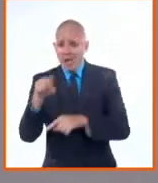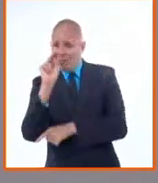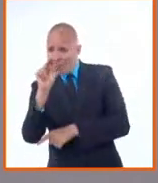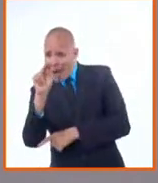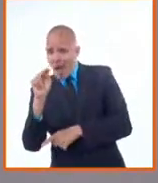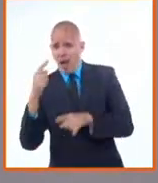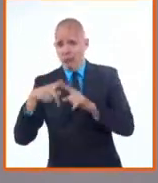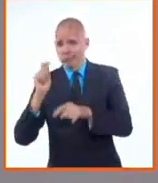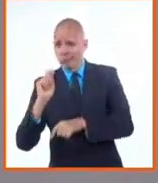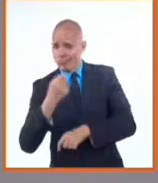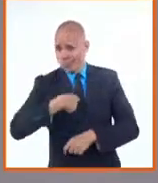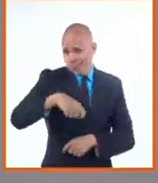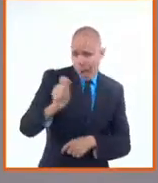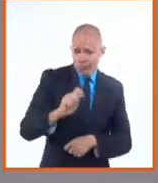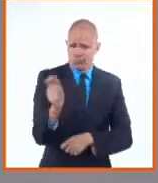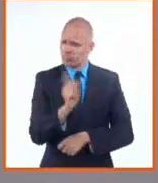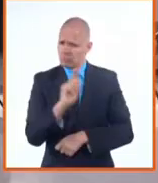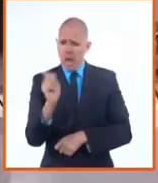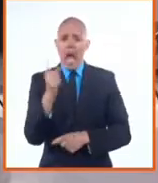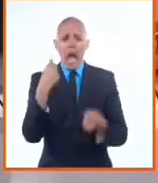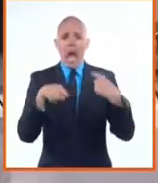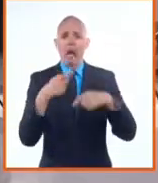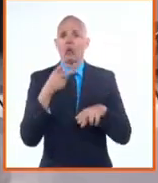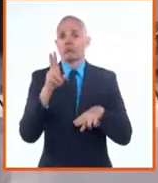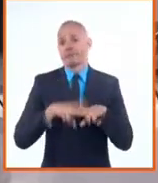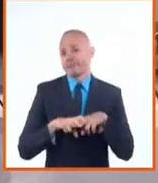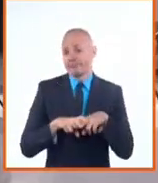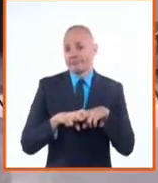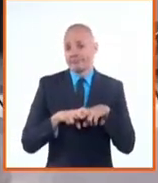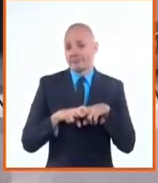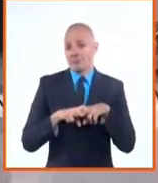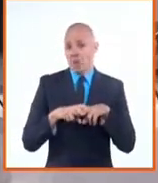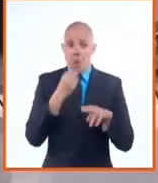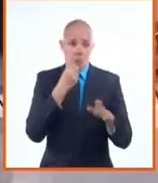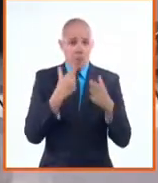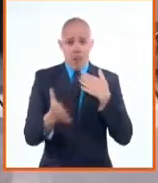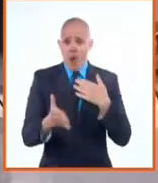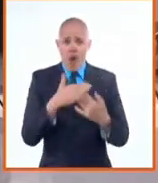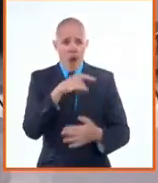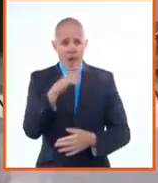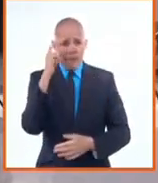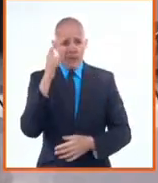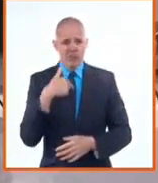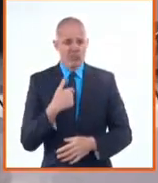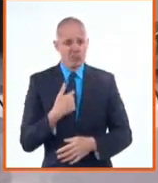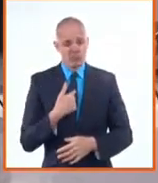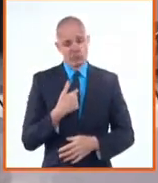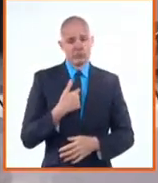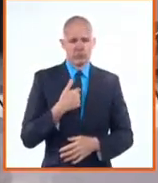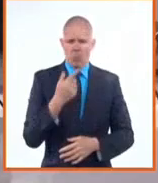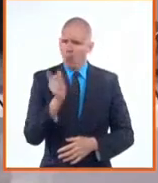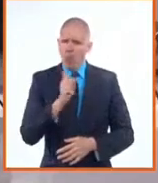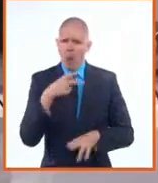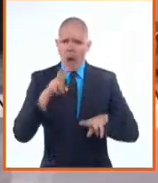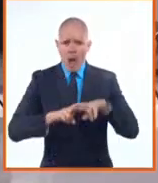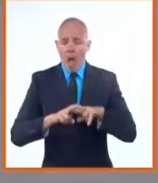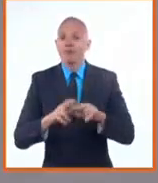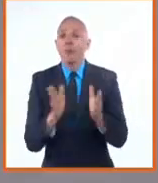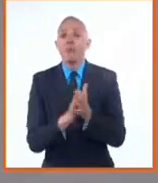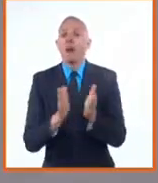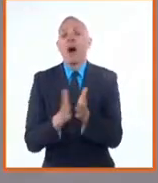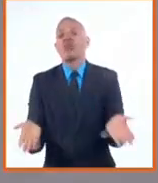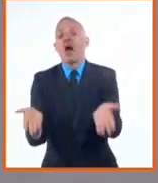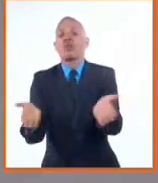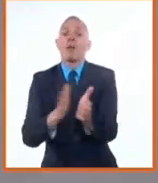de vista de rendir en su posición Pero no dejó de ser una pieza clave en función de los